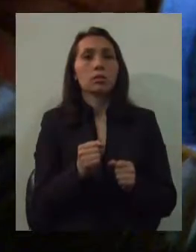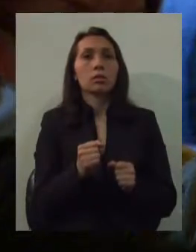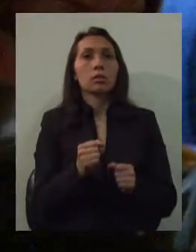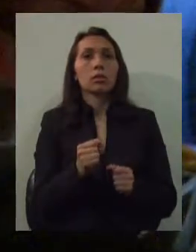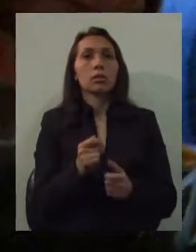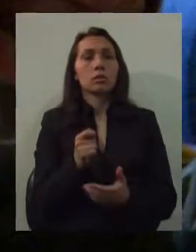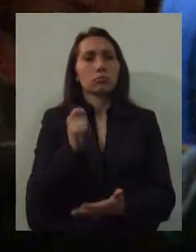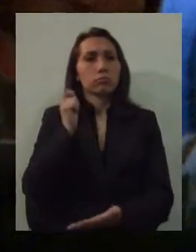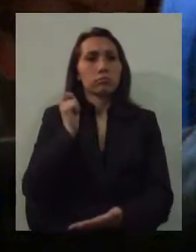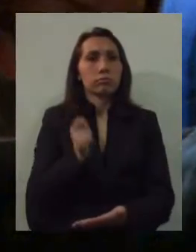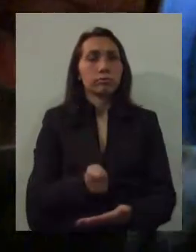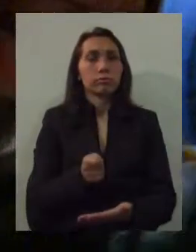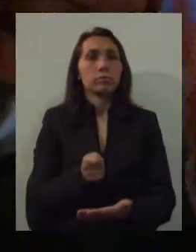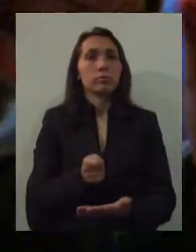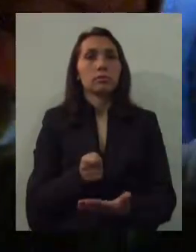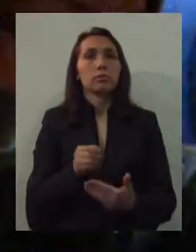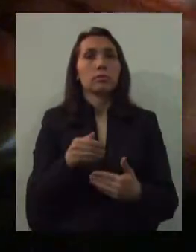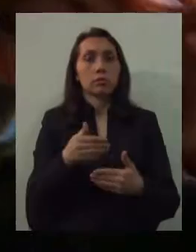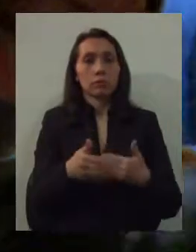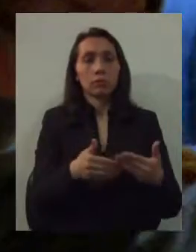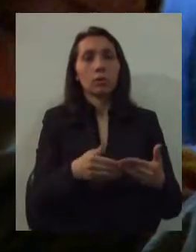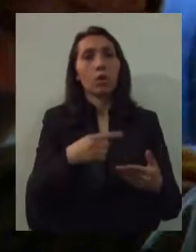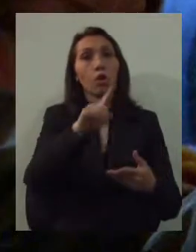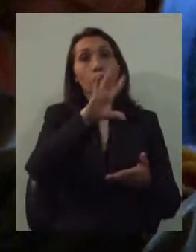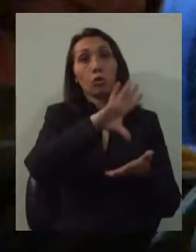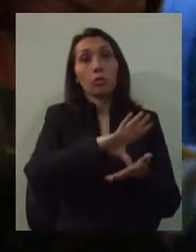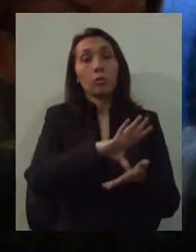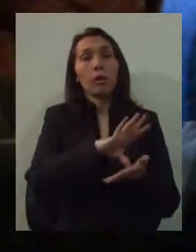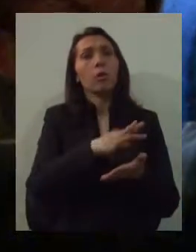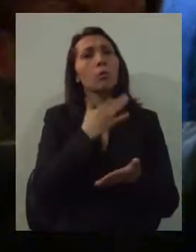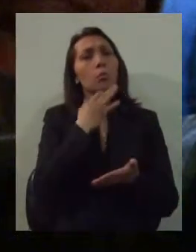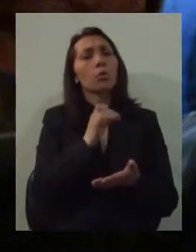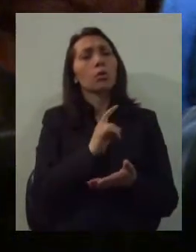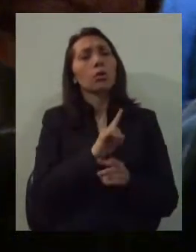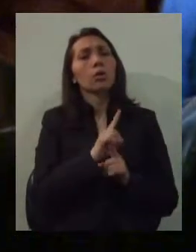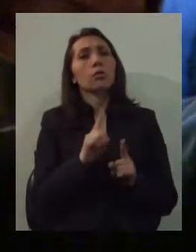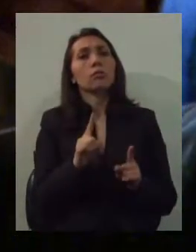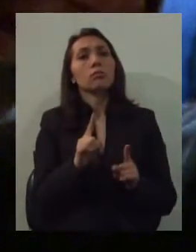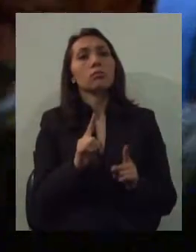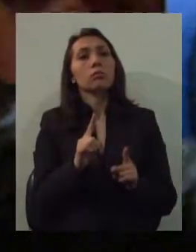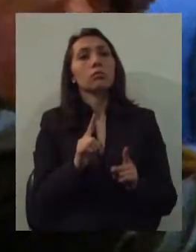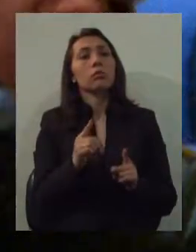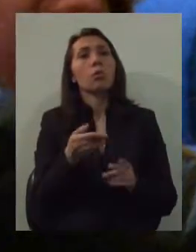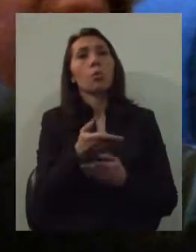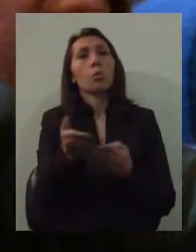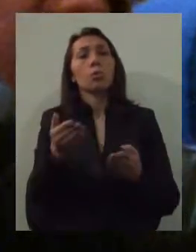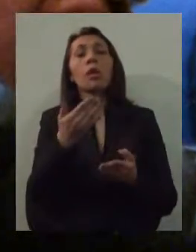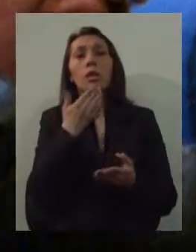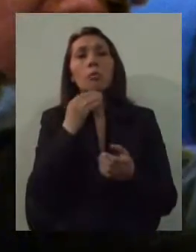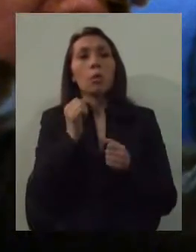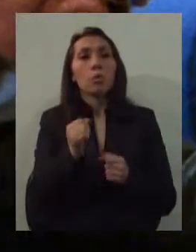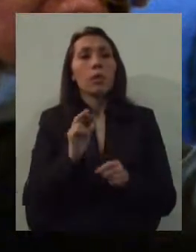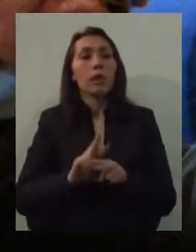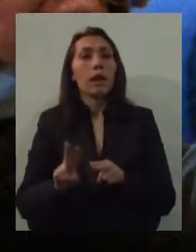sentencia, darle curso en otro país, ¿por qué no ustedes también poder